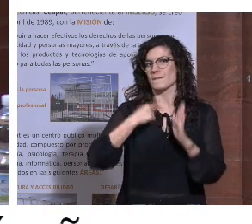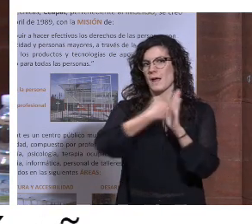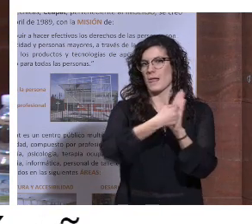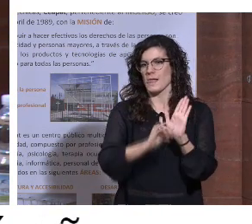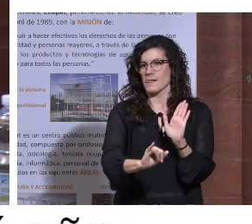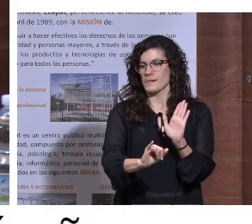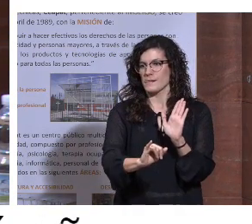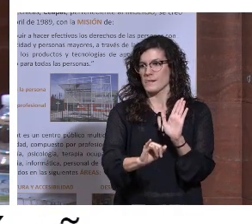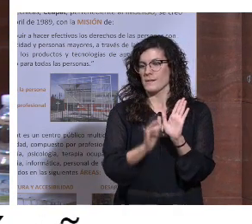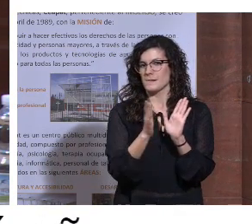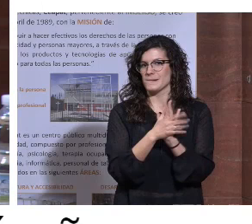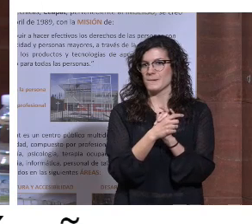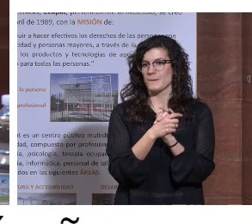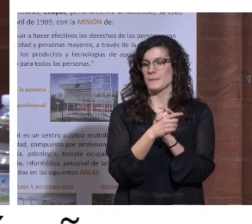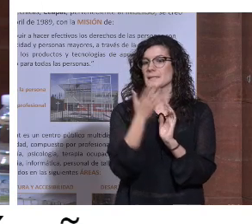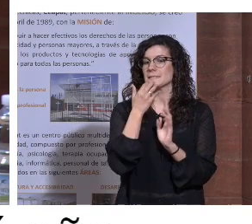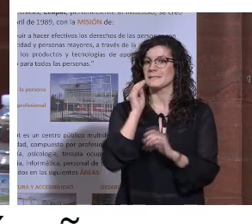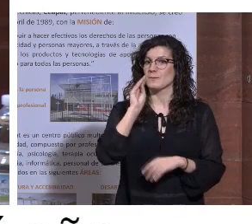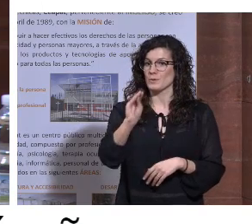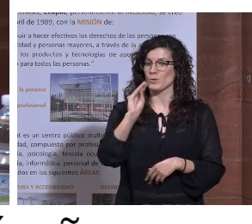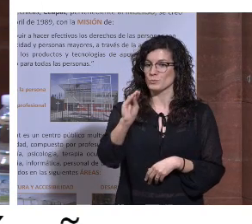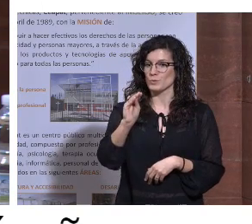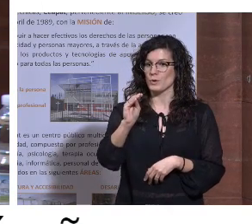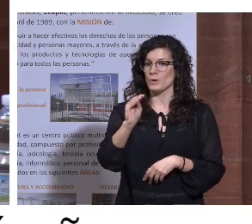pero en qué año